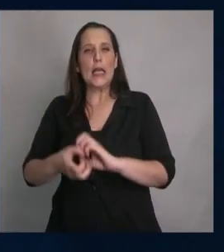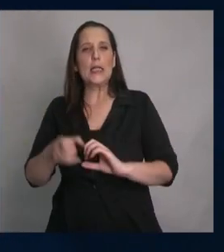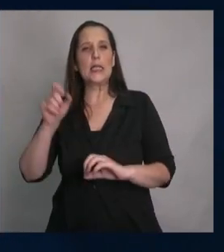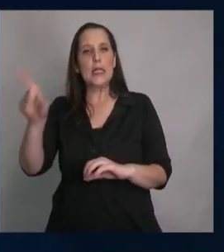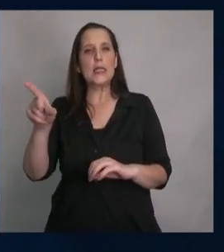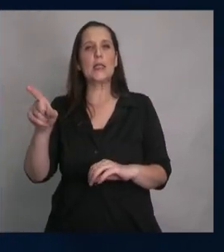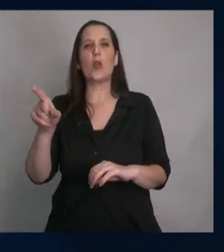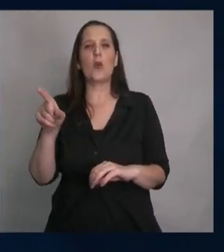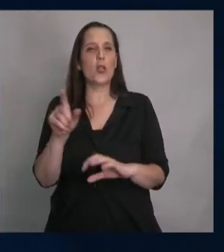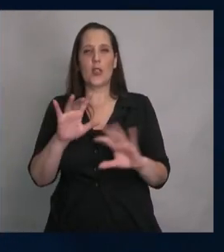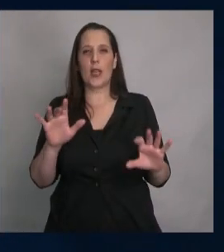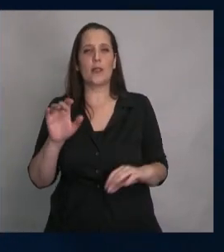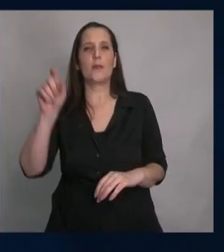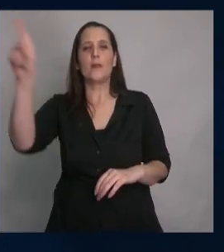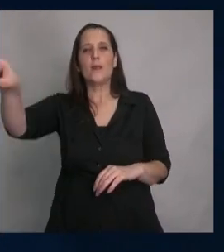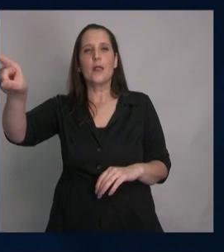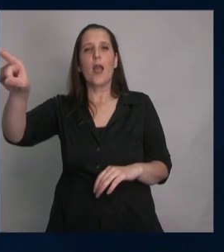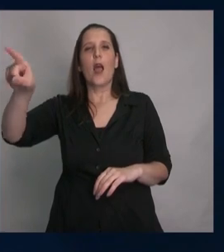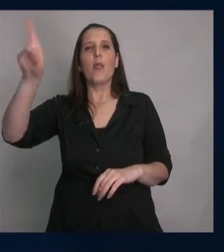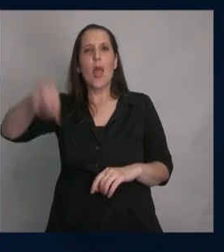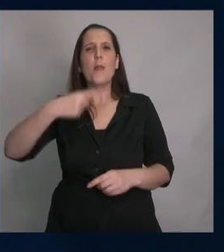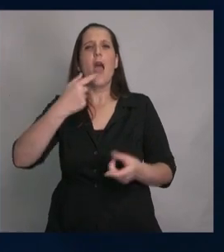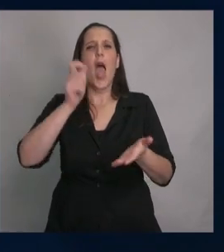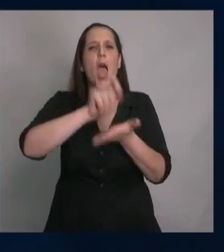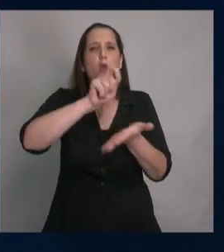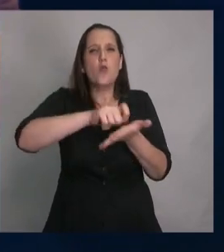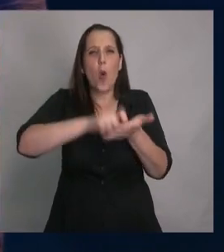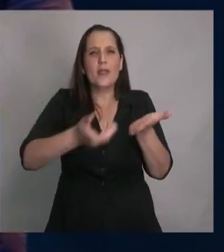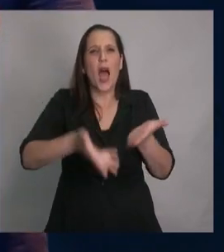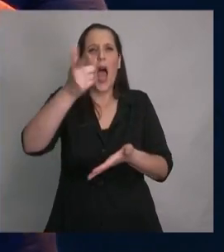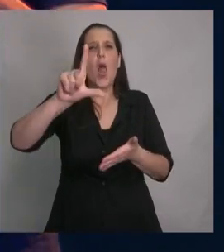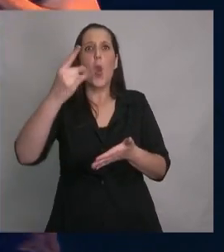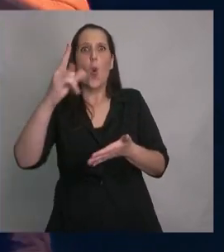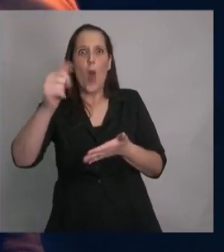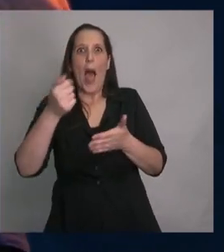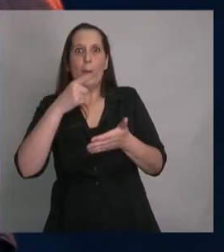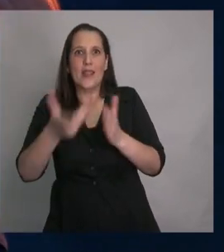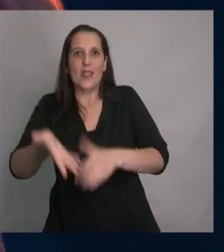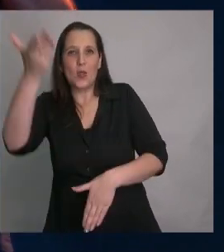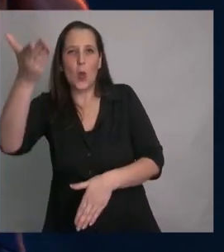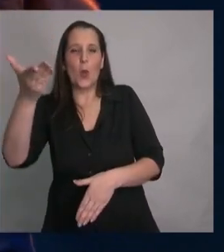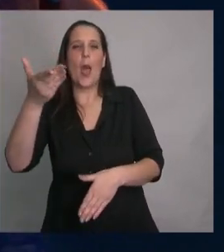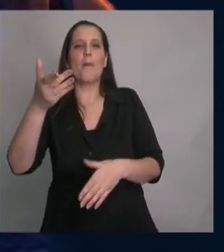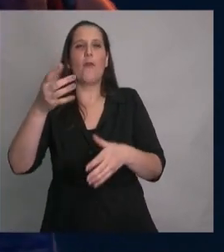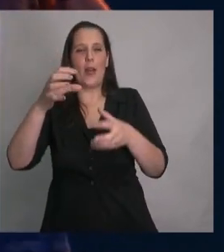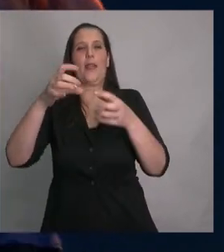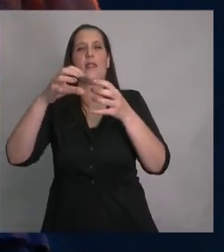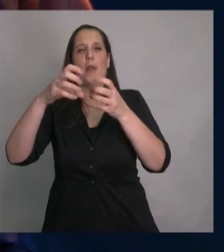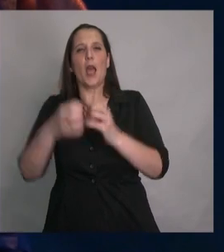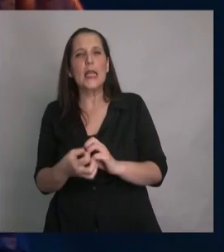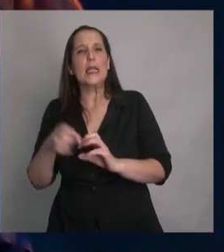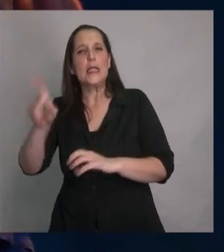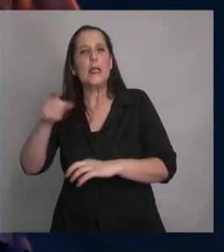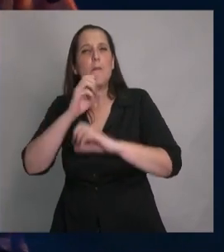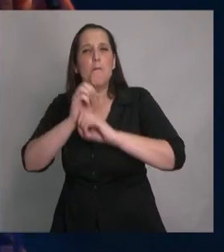nas pesquisas, Luiz Inácio Lula da Silva, a crise aumentava e o Lula aparecia com